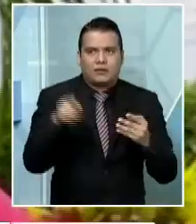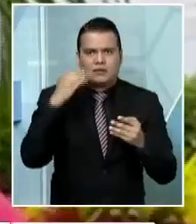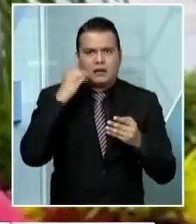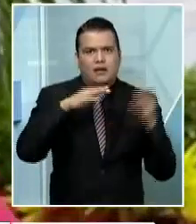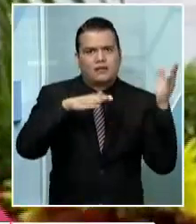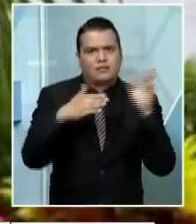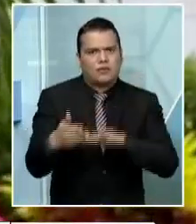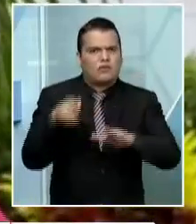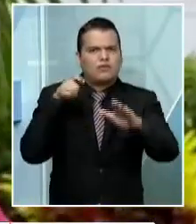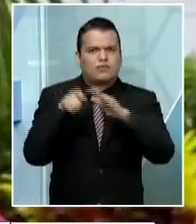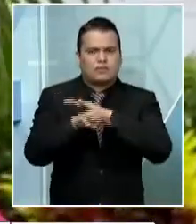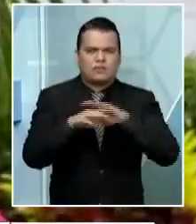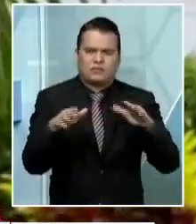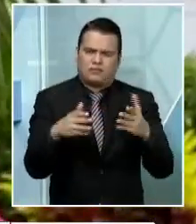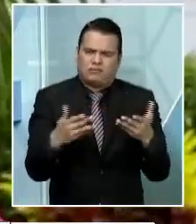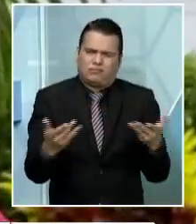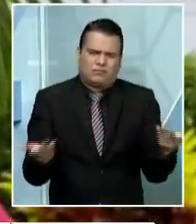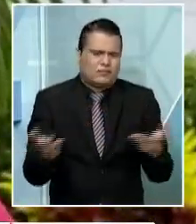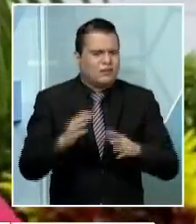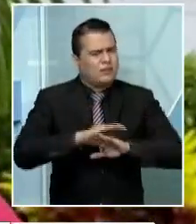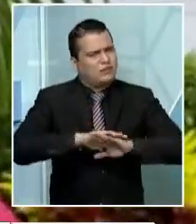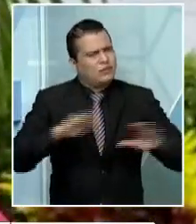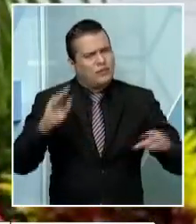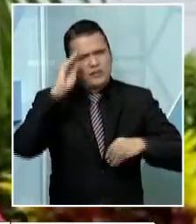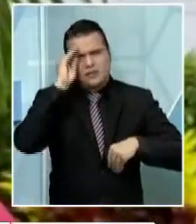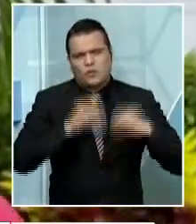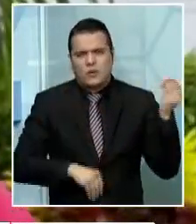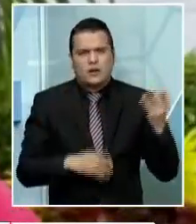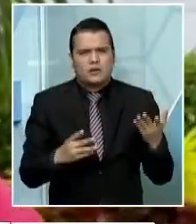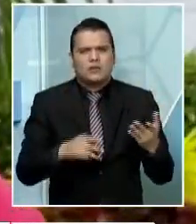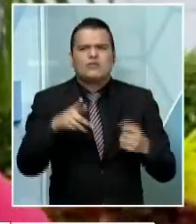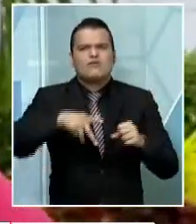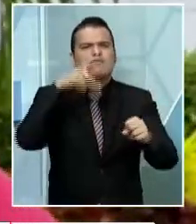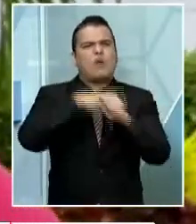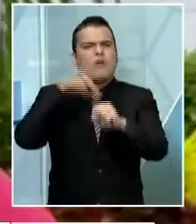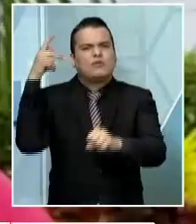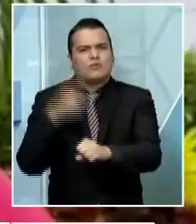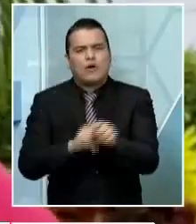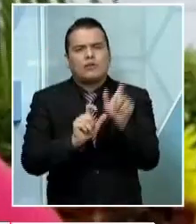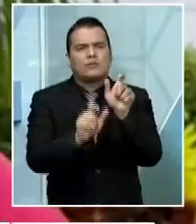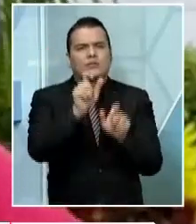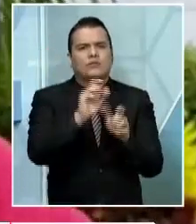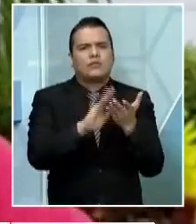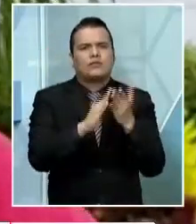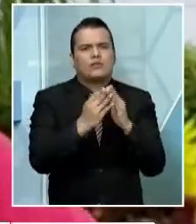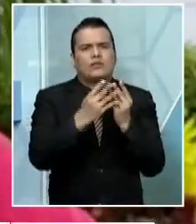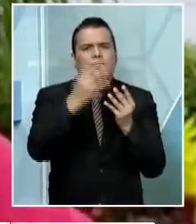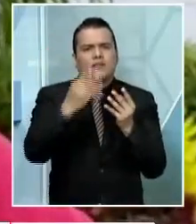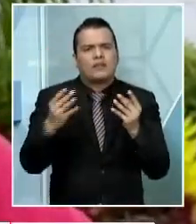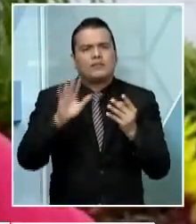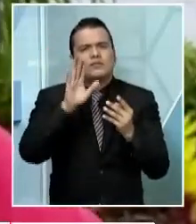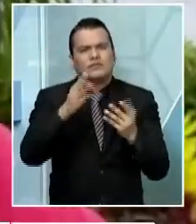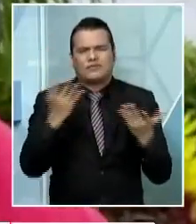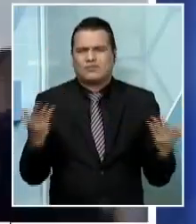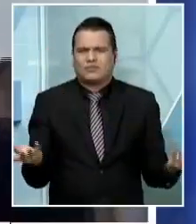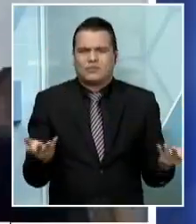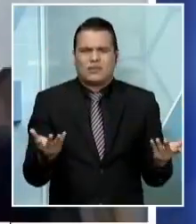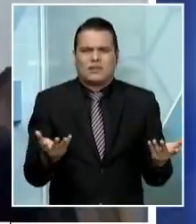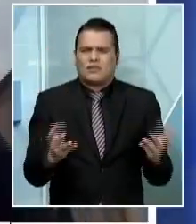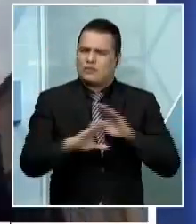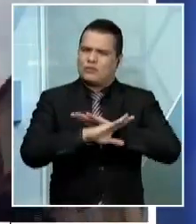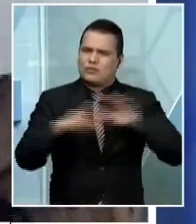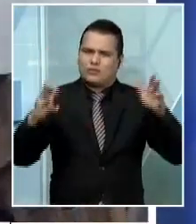más. Todos somos Liliana. Todos estamos en contra de la violencia y la discriminación por todas las poblaciones LGTBI y mujeres.